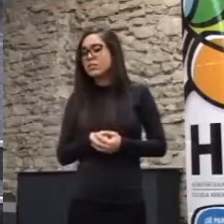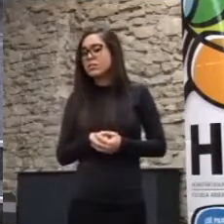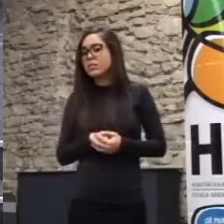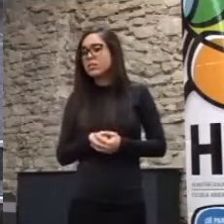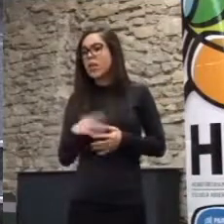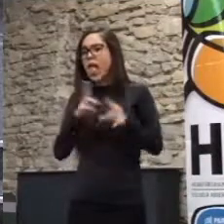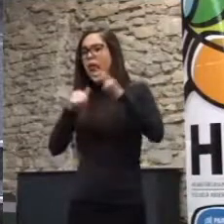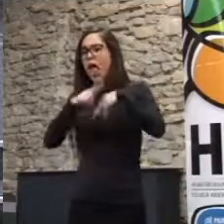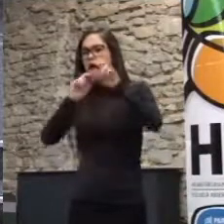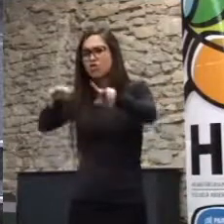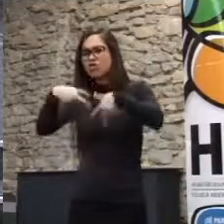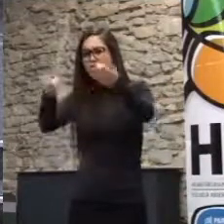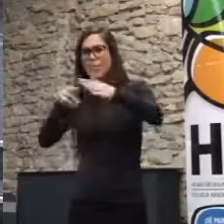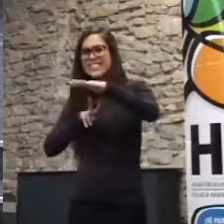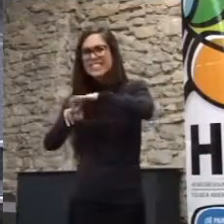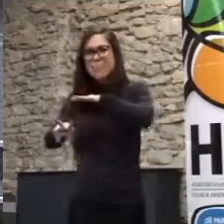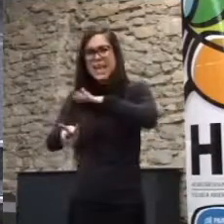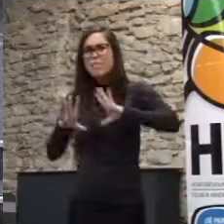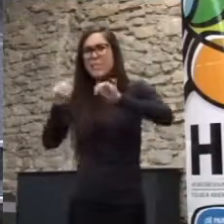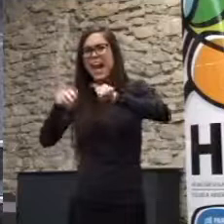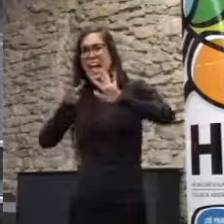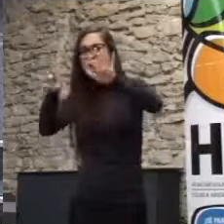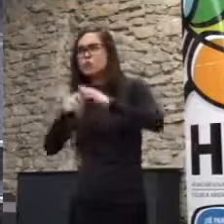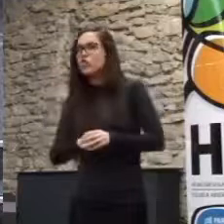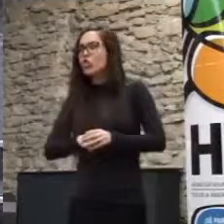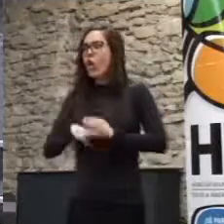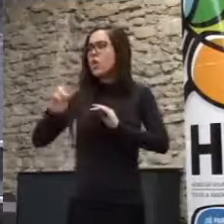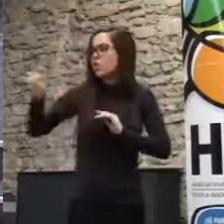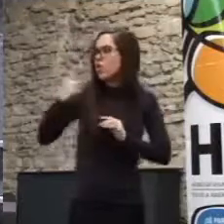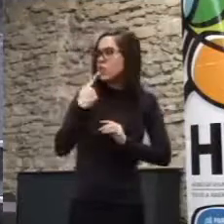empezar el martes a las 8 o el miércoles a las 10. Yo creo que no, quizá estamos